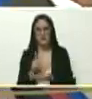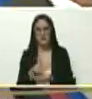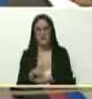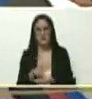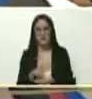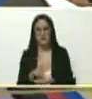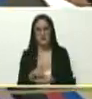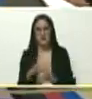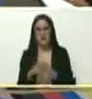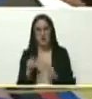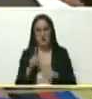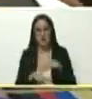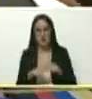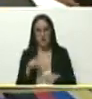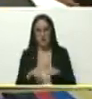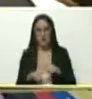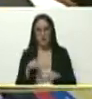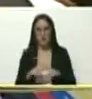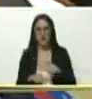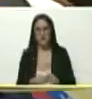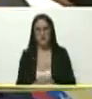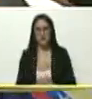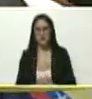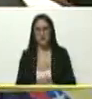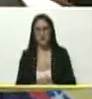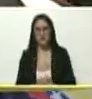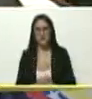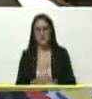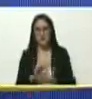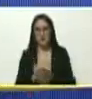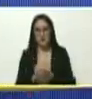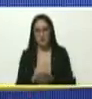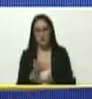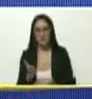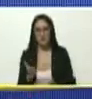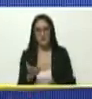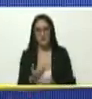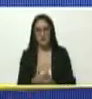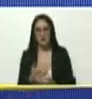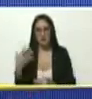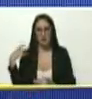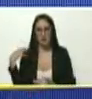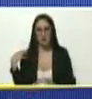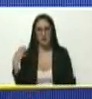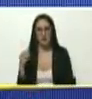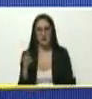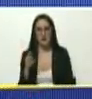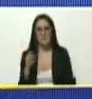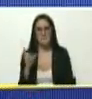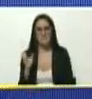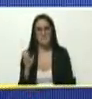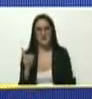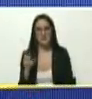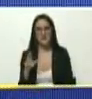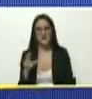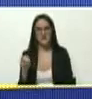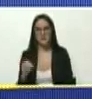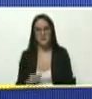los acontecimientos, compañero coronel Pedro Tellechea,